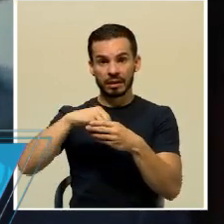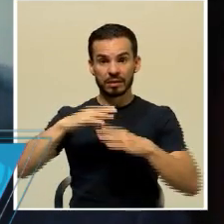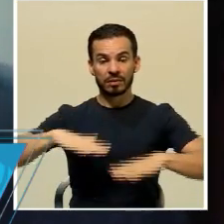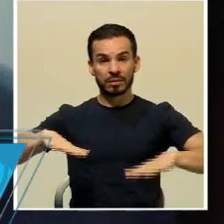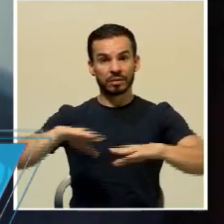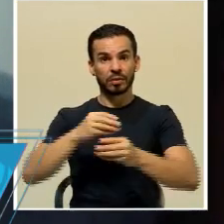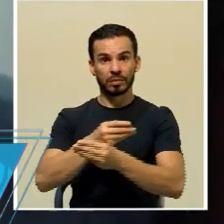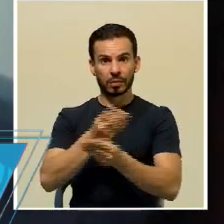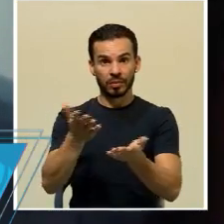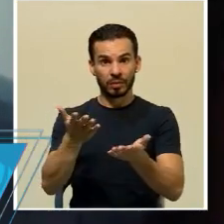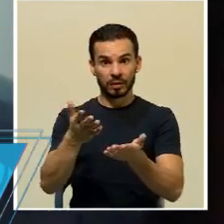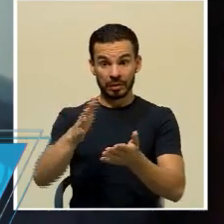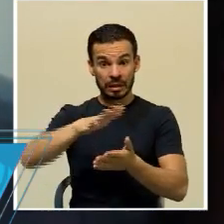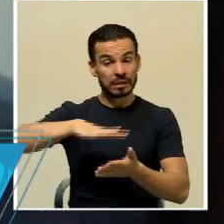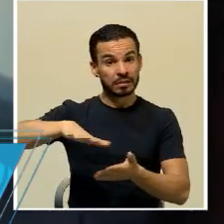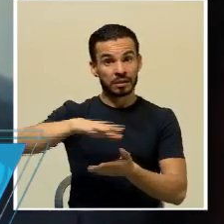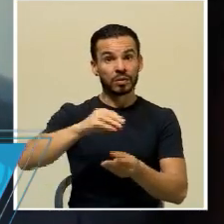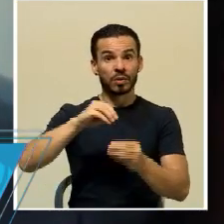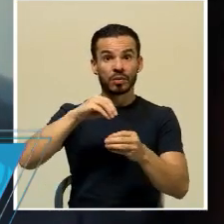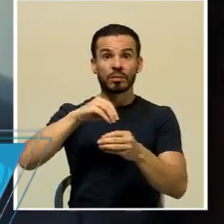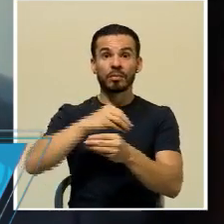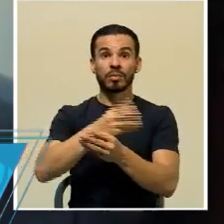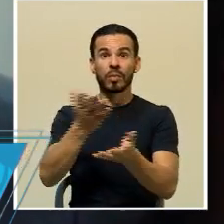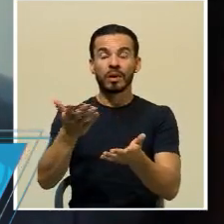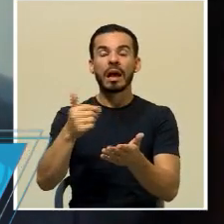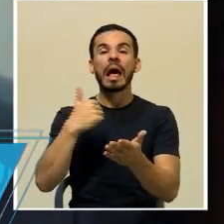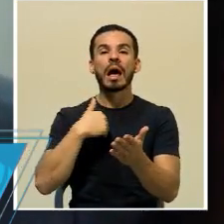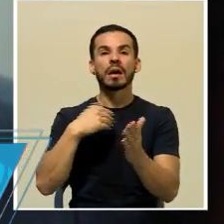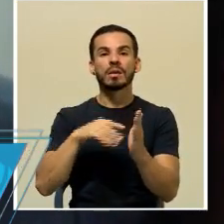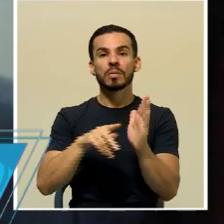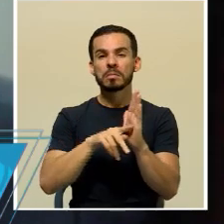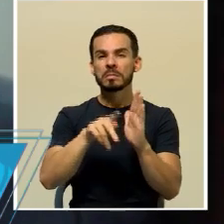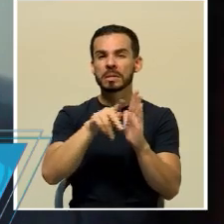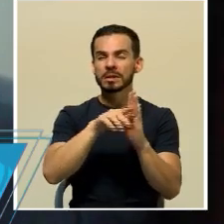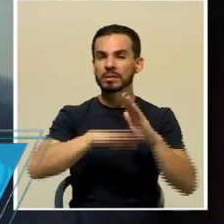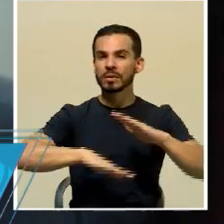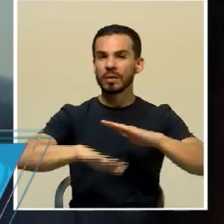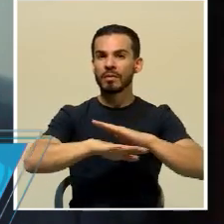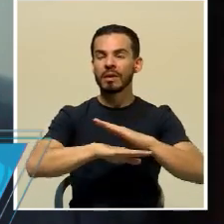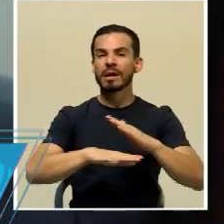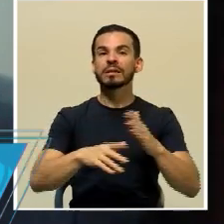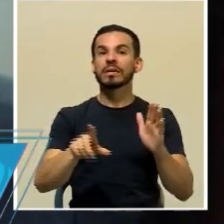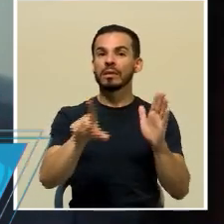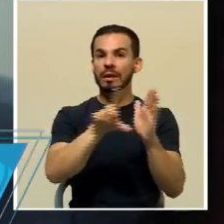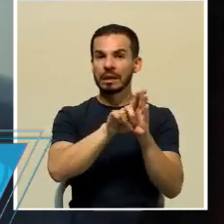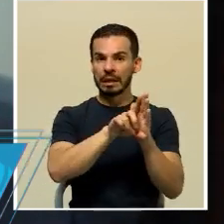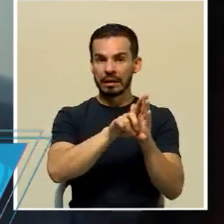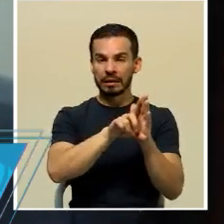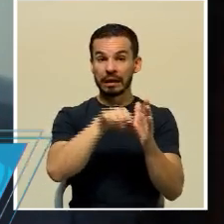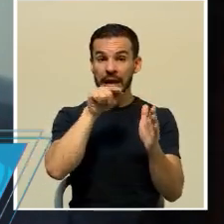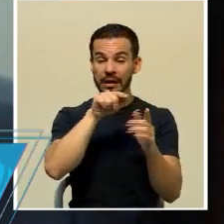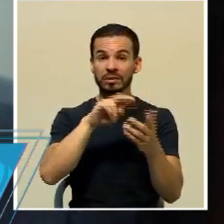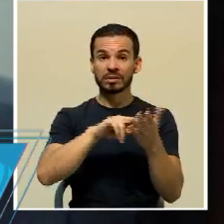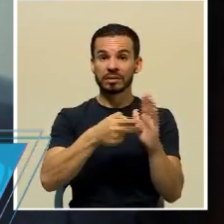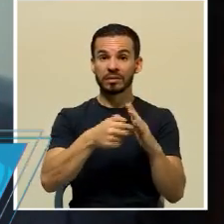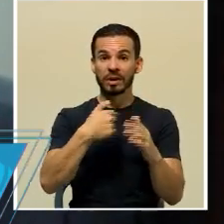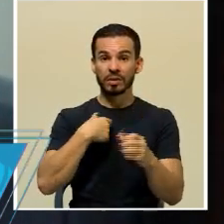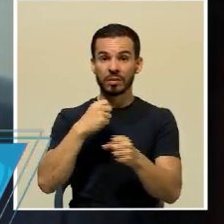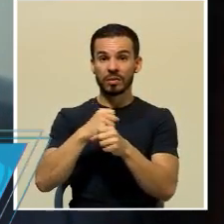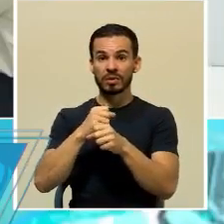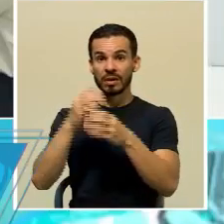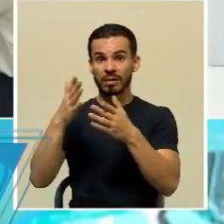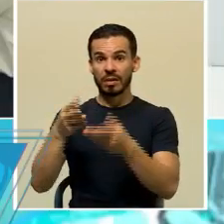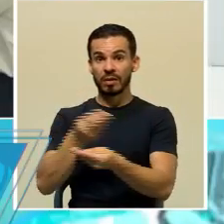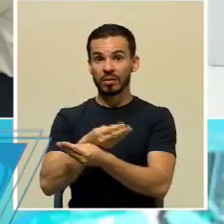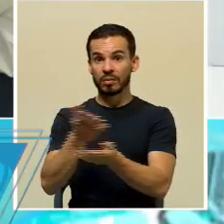público. En el sector público hay un principio básico que es el principio de legalidad. Eso significa que yo como funcionario